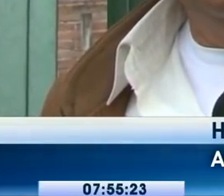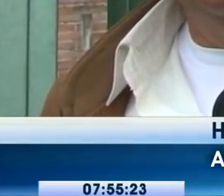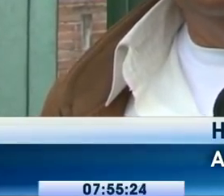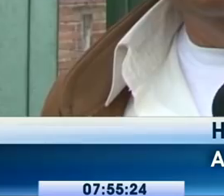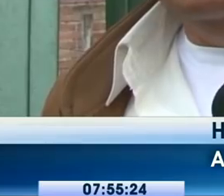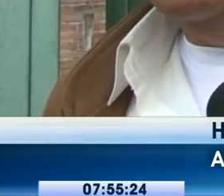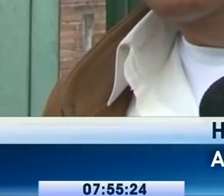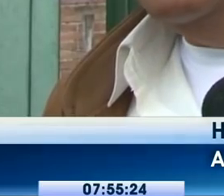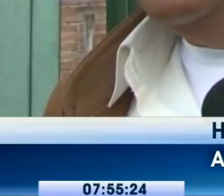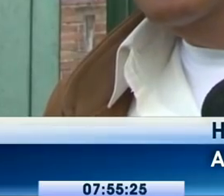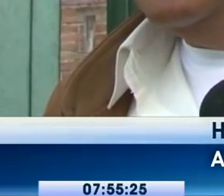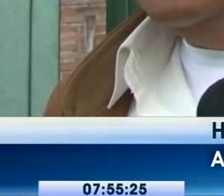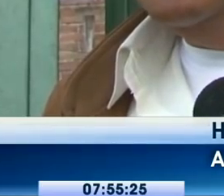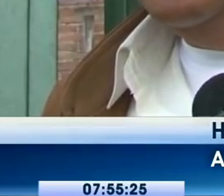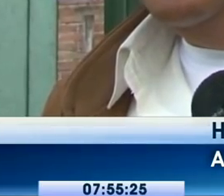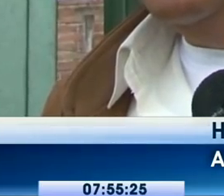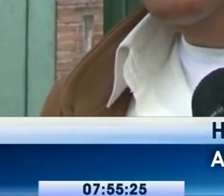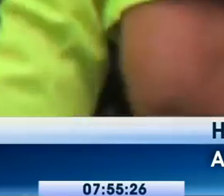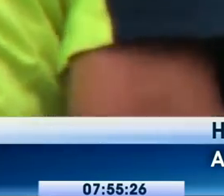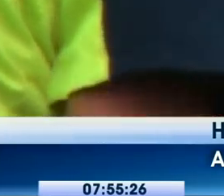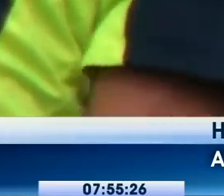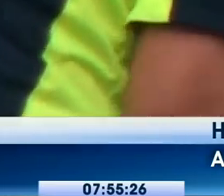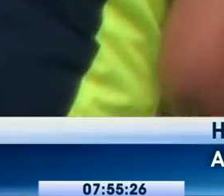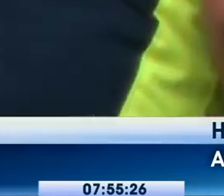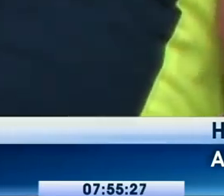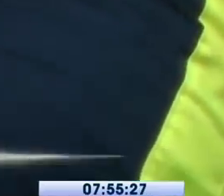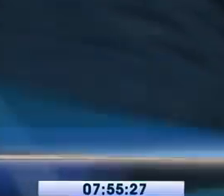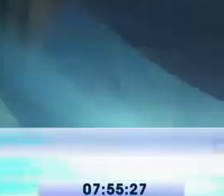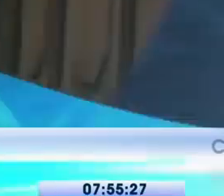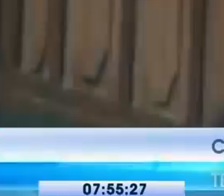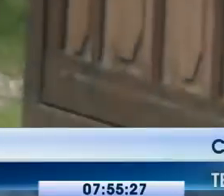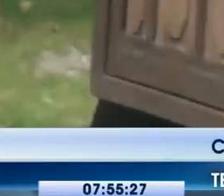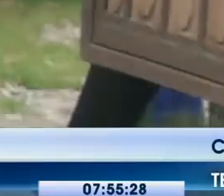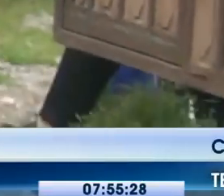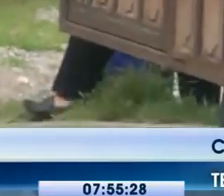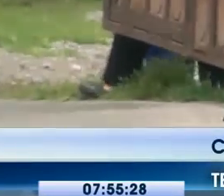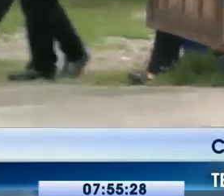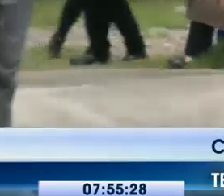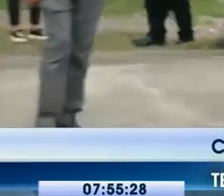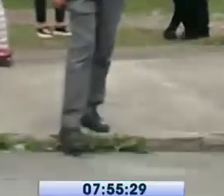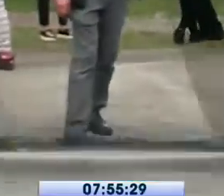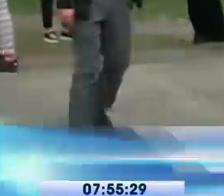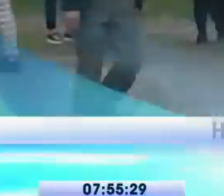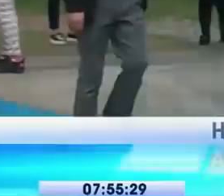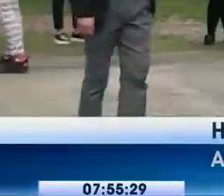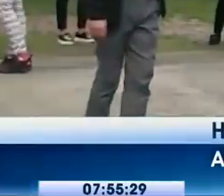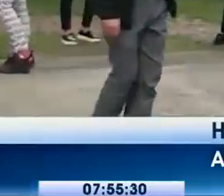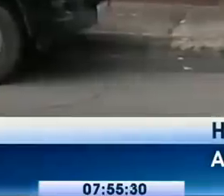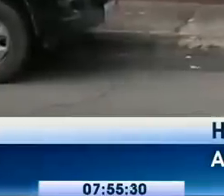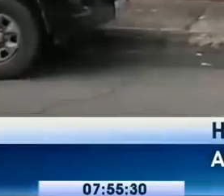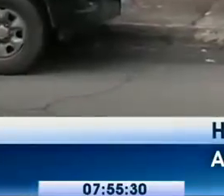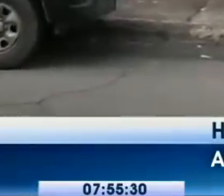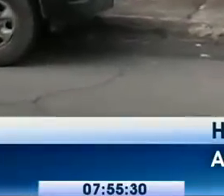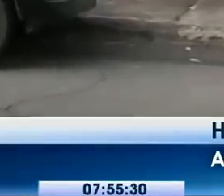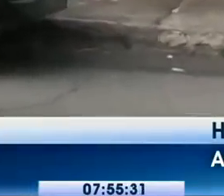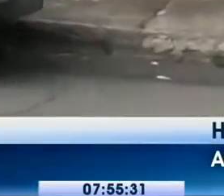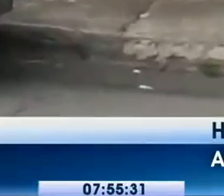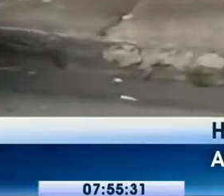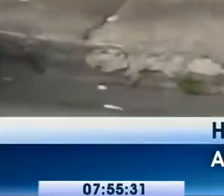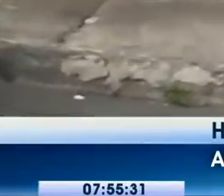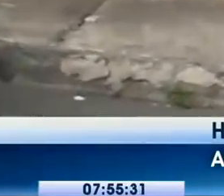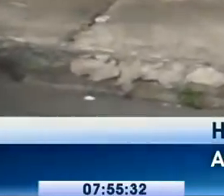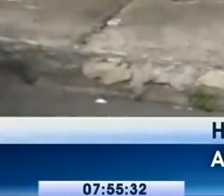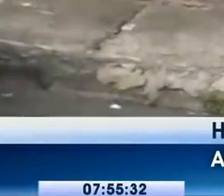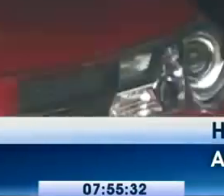Algún factor debe incidir en eso. Es así que los casos de suicidio comienzan a sonar en Riobamba, siendo este un problema de